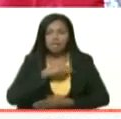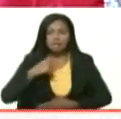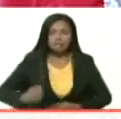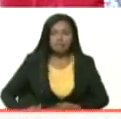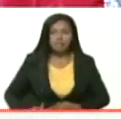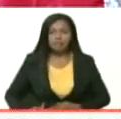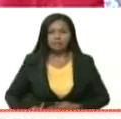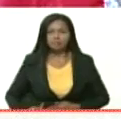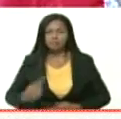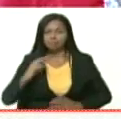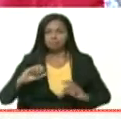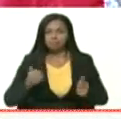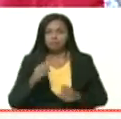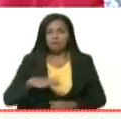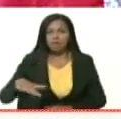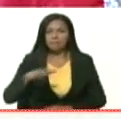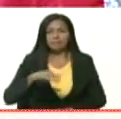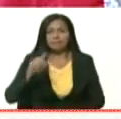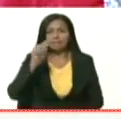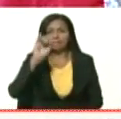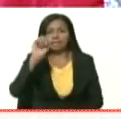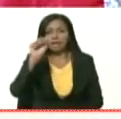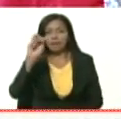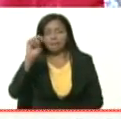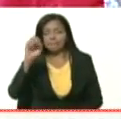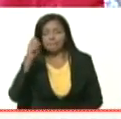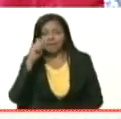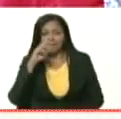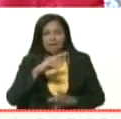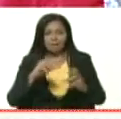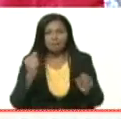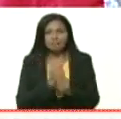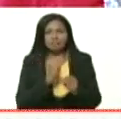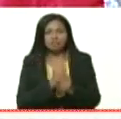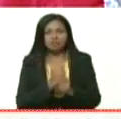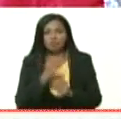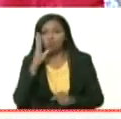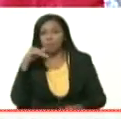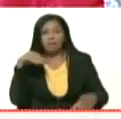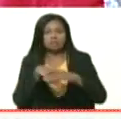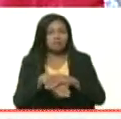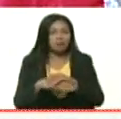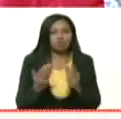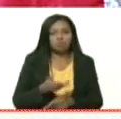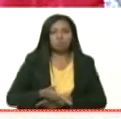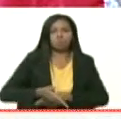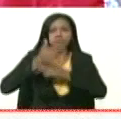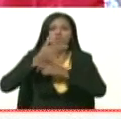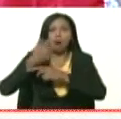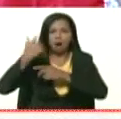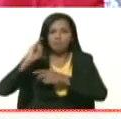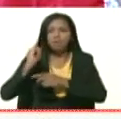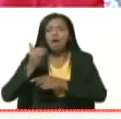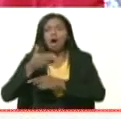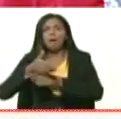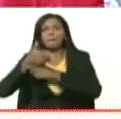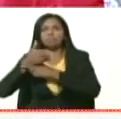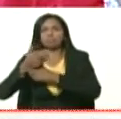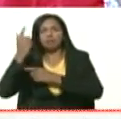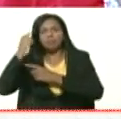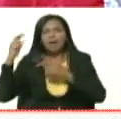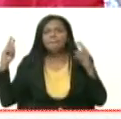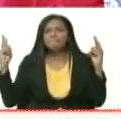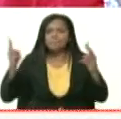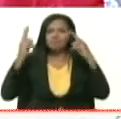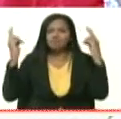China, allí en la Plaza Tiananmen estaban los campesinos descalzos con sus fusiles en las manos, saboreando su